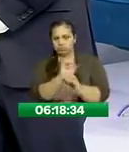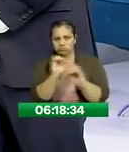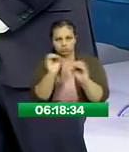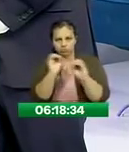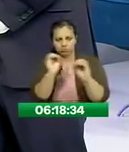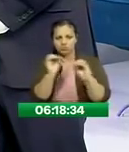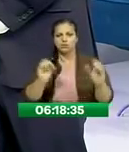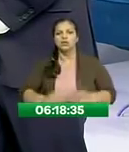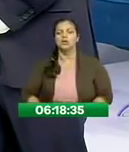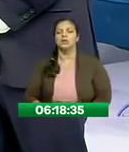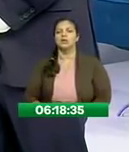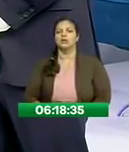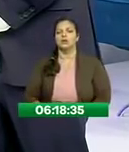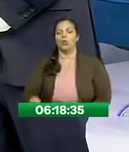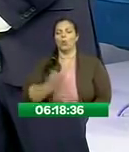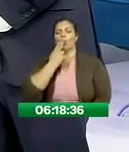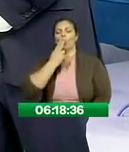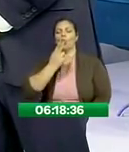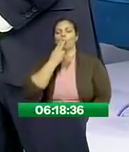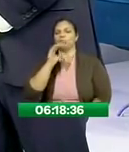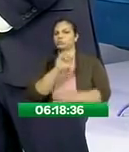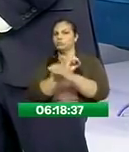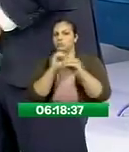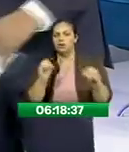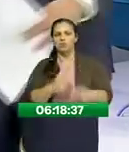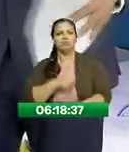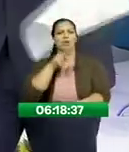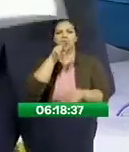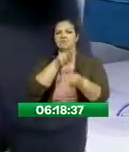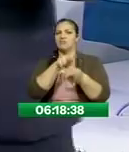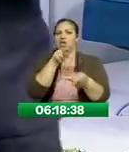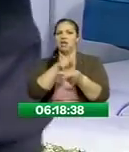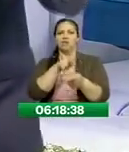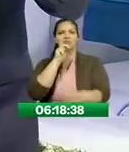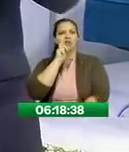bebida, cero cigarrillo, cero sexo.